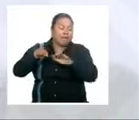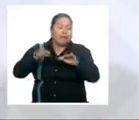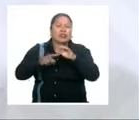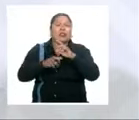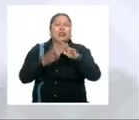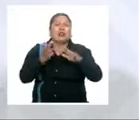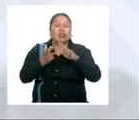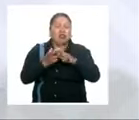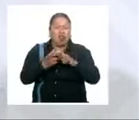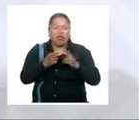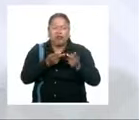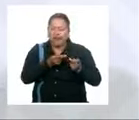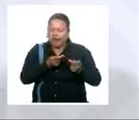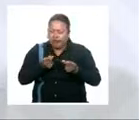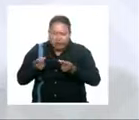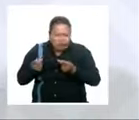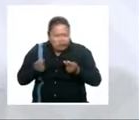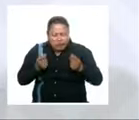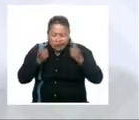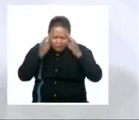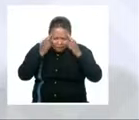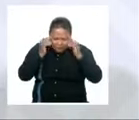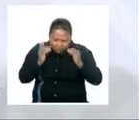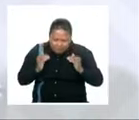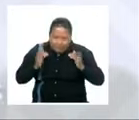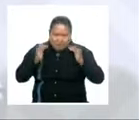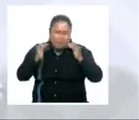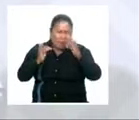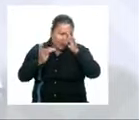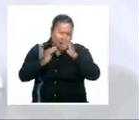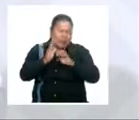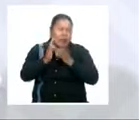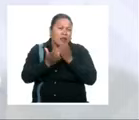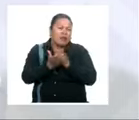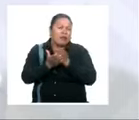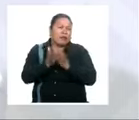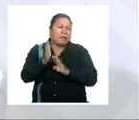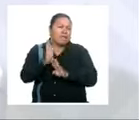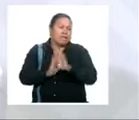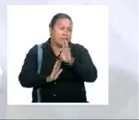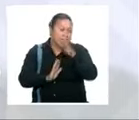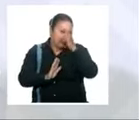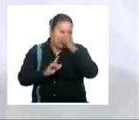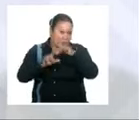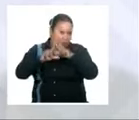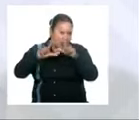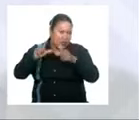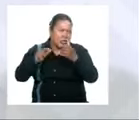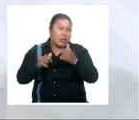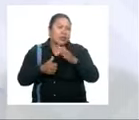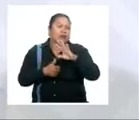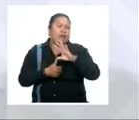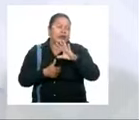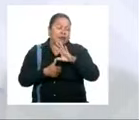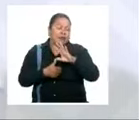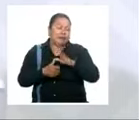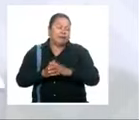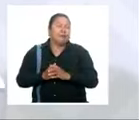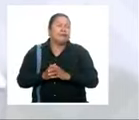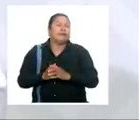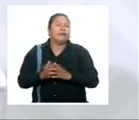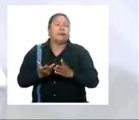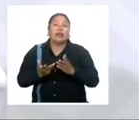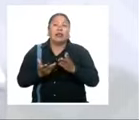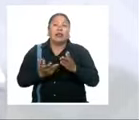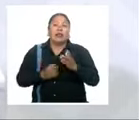dinámica y estratégica para el desarrollo económico de México y de América del Norte. El